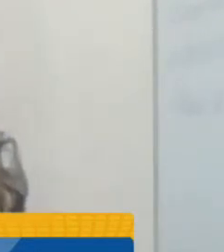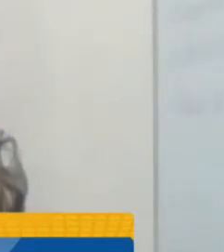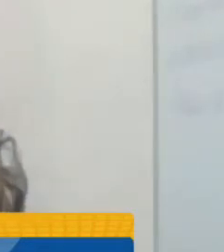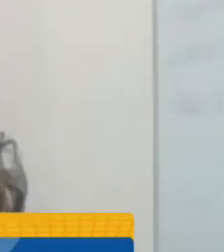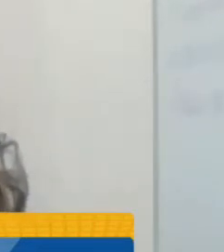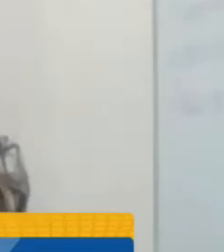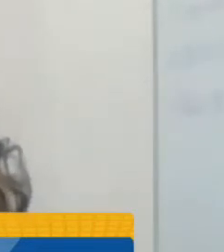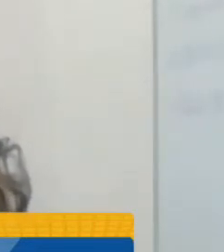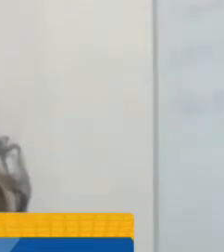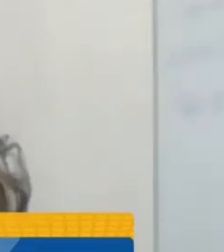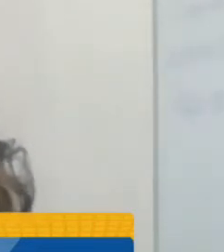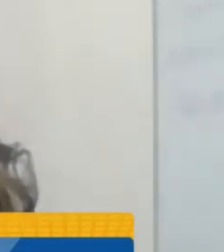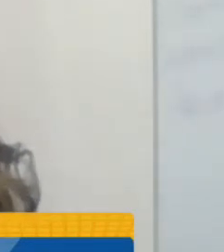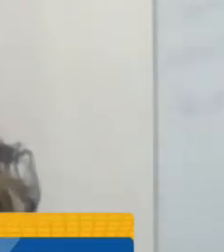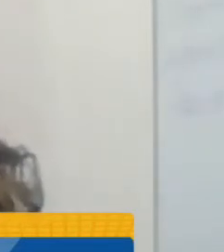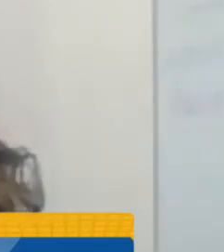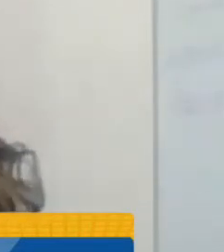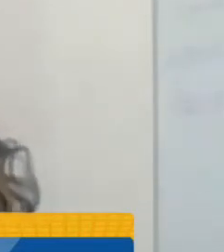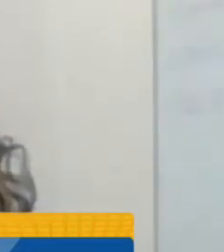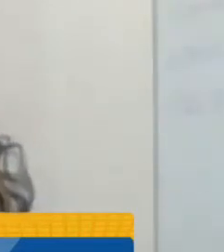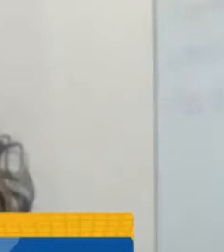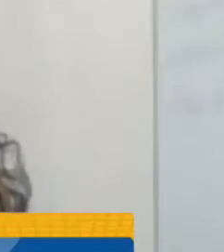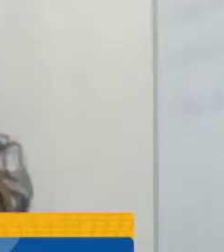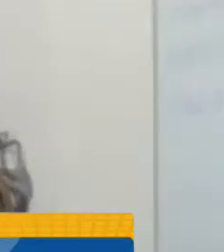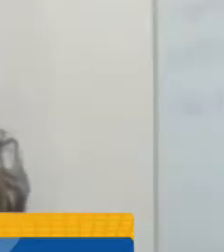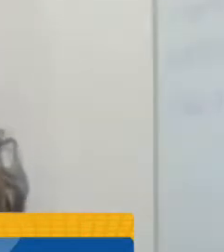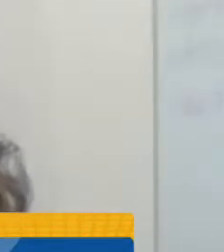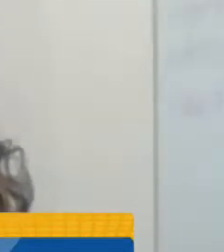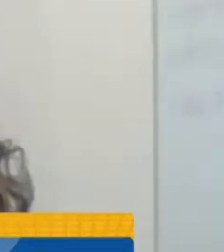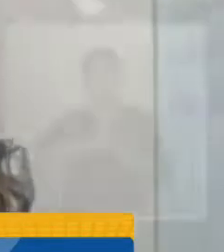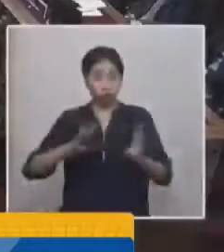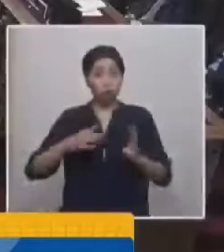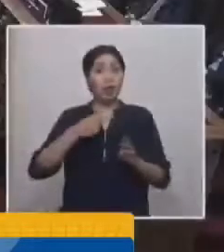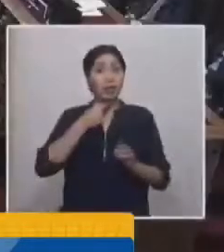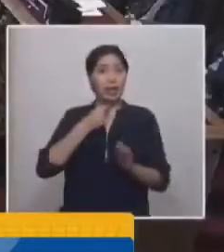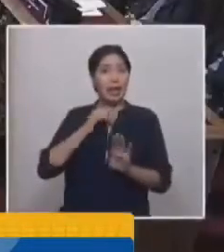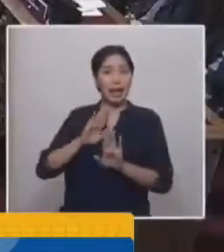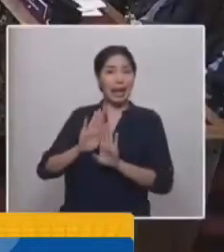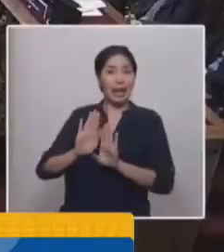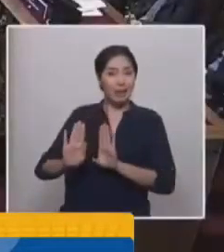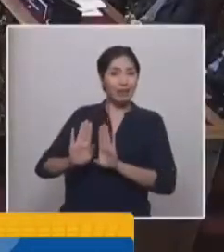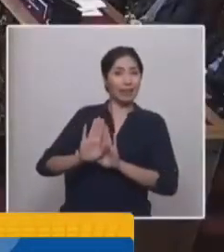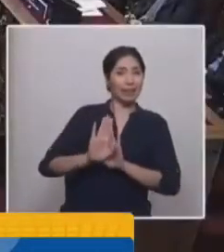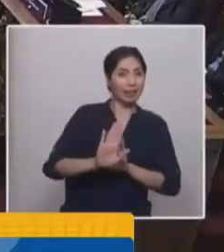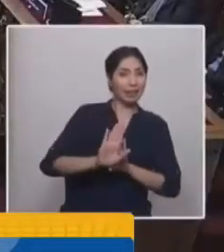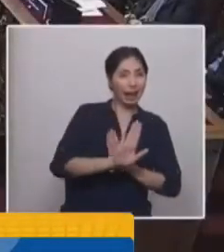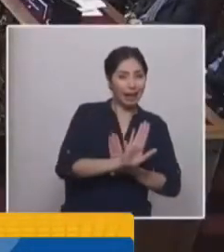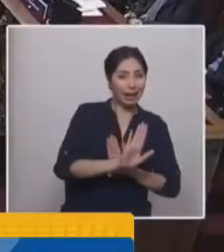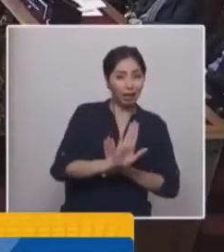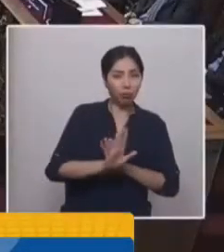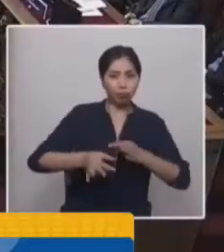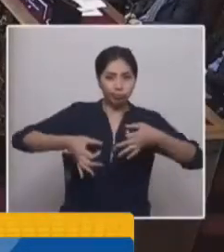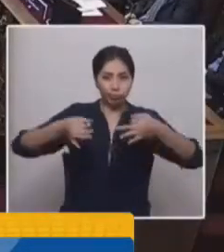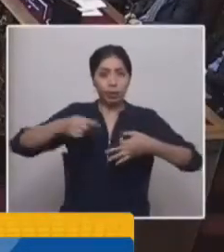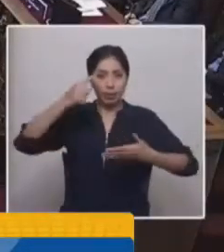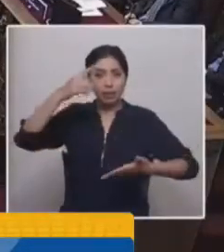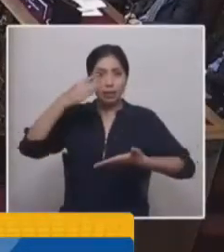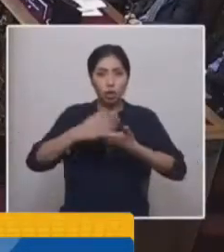los establecimientos, hay lineamientos fijos y objetivos mínimos que deben cumplir cada uno de ellos. Y para nosotros, obviamente, es una